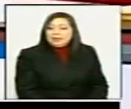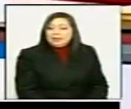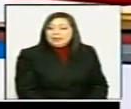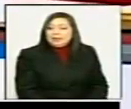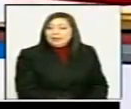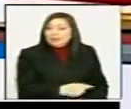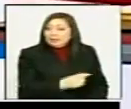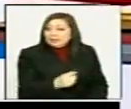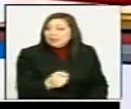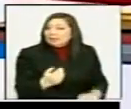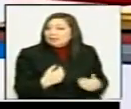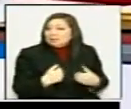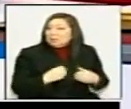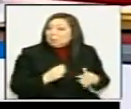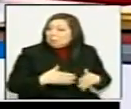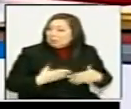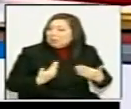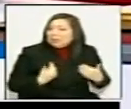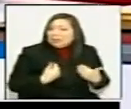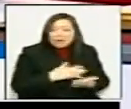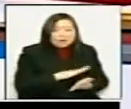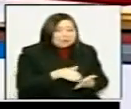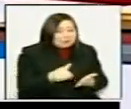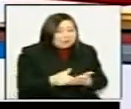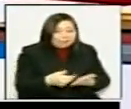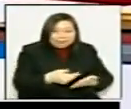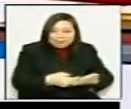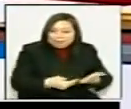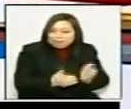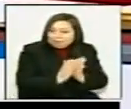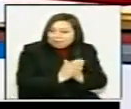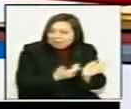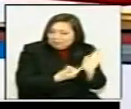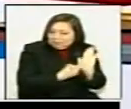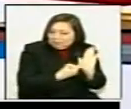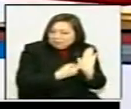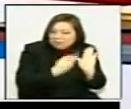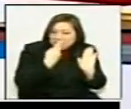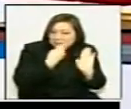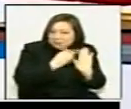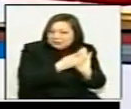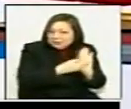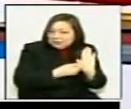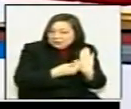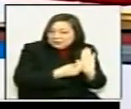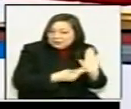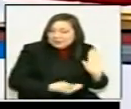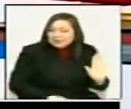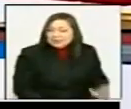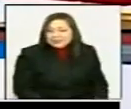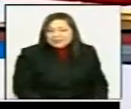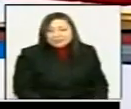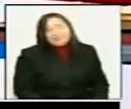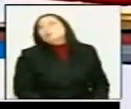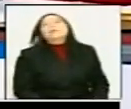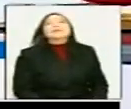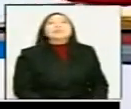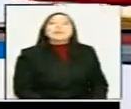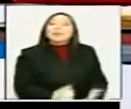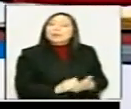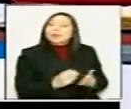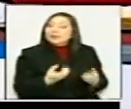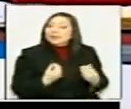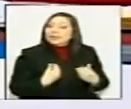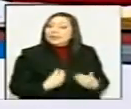que ustedes pueden tener toda la información, y por favor, ténganlo, y divulguenlo o